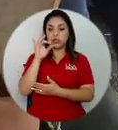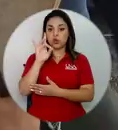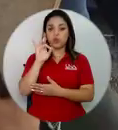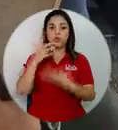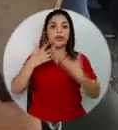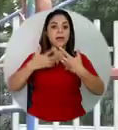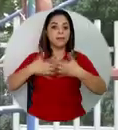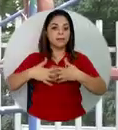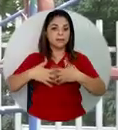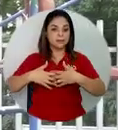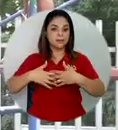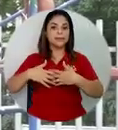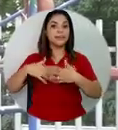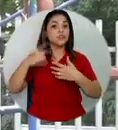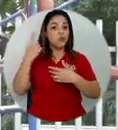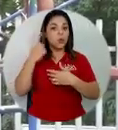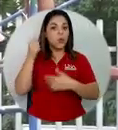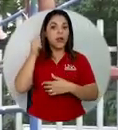empresas, ¿verdad?